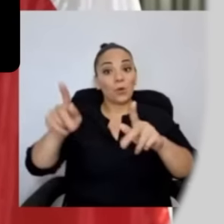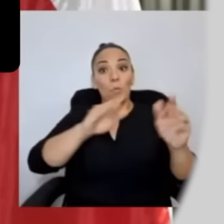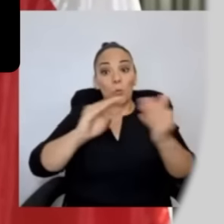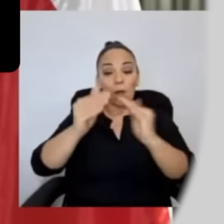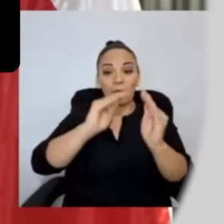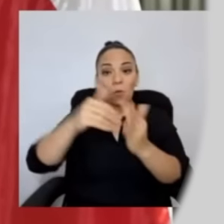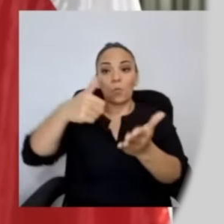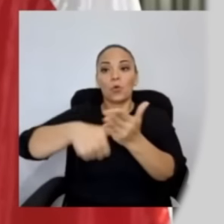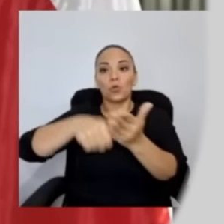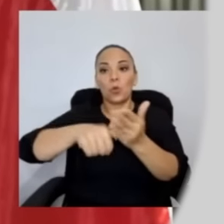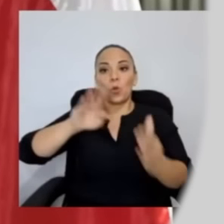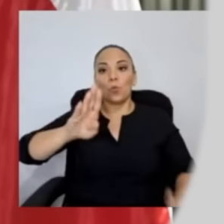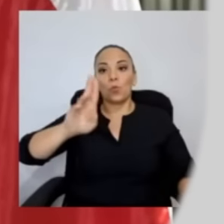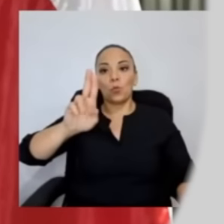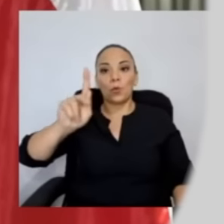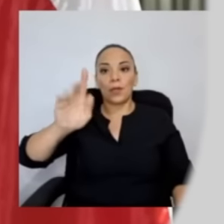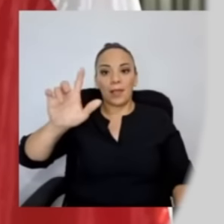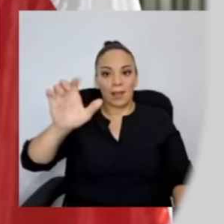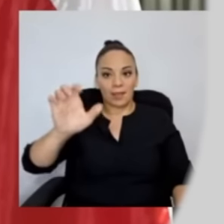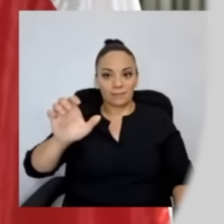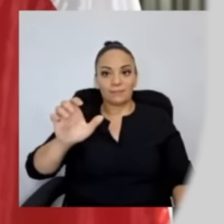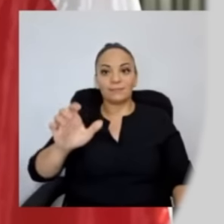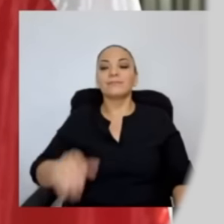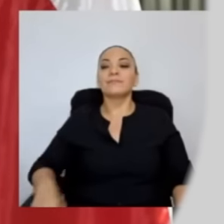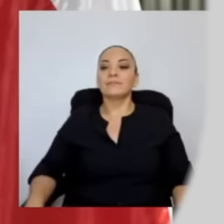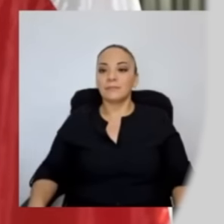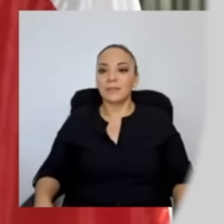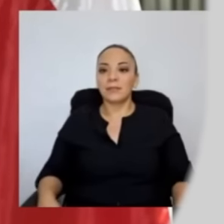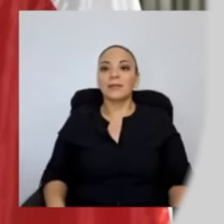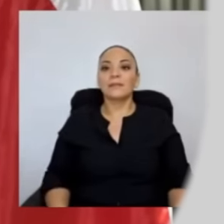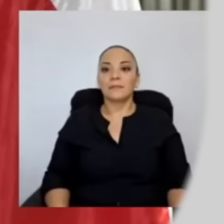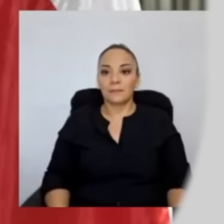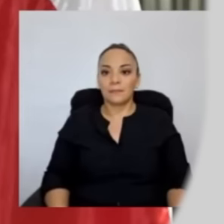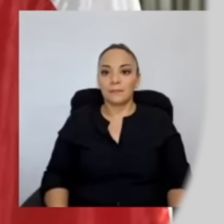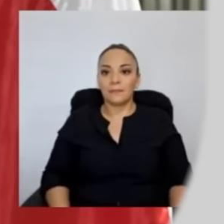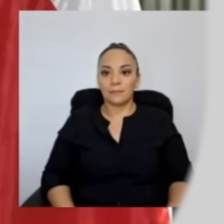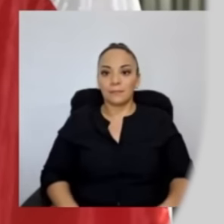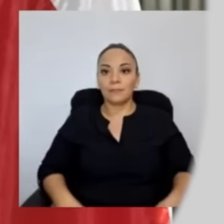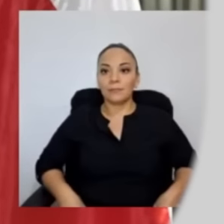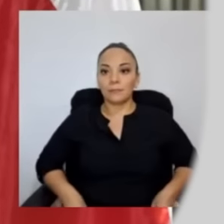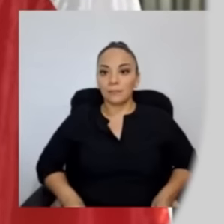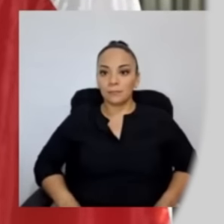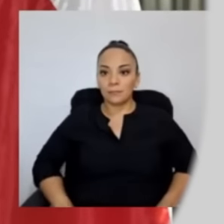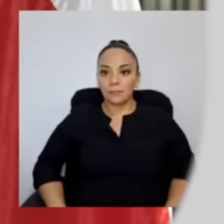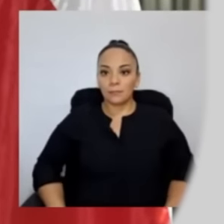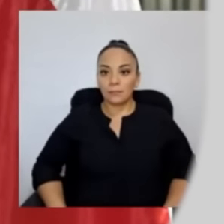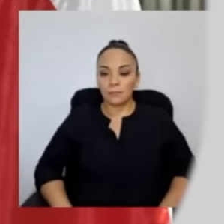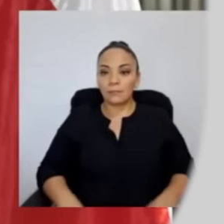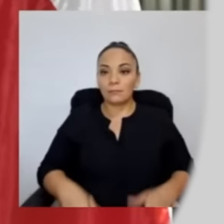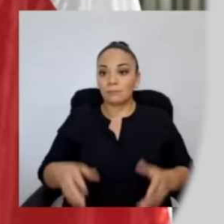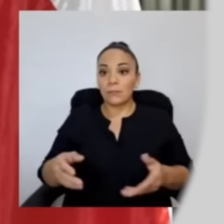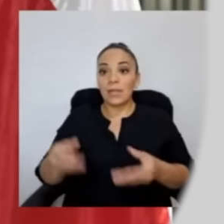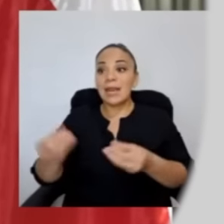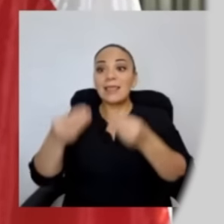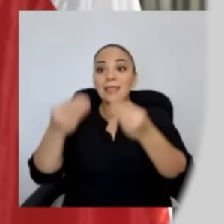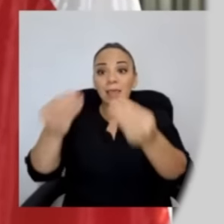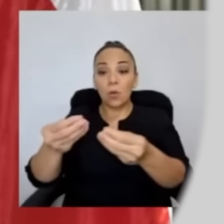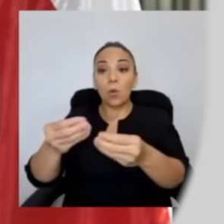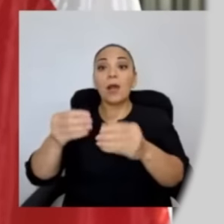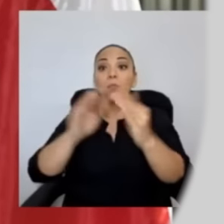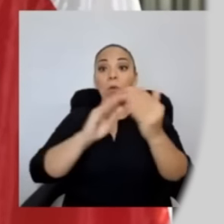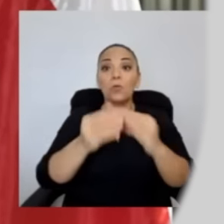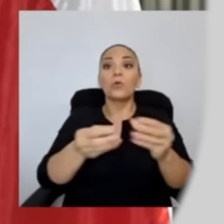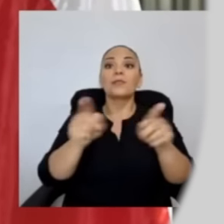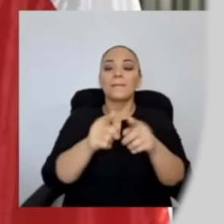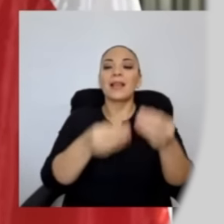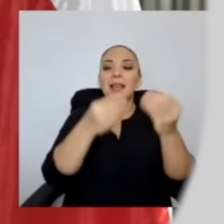un término medio, le dieron una mayoría absoluta, en un término medio de su periodo presidencial, le dieron el Congreso y se lo renovaron ahora